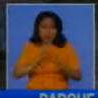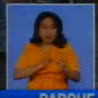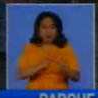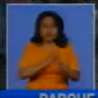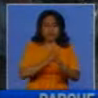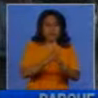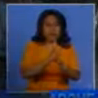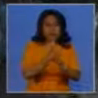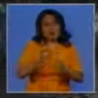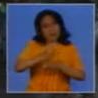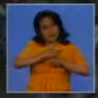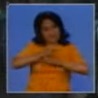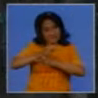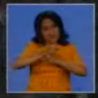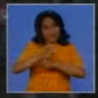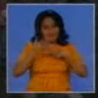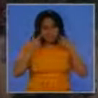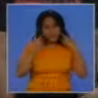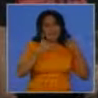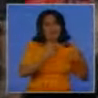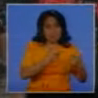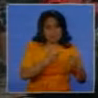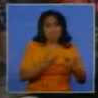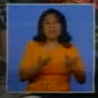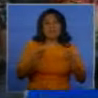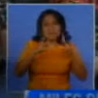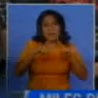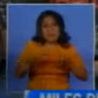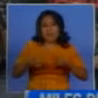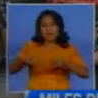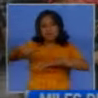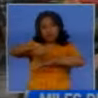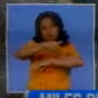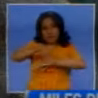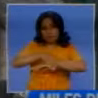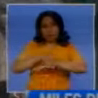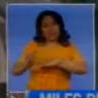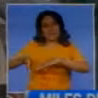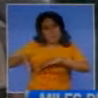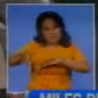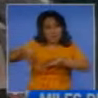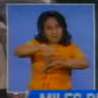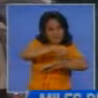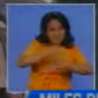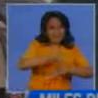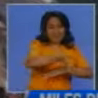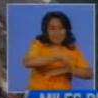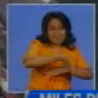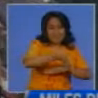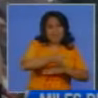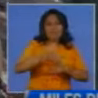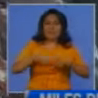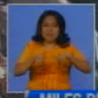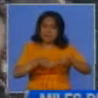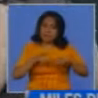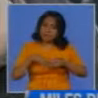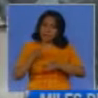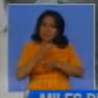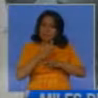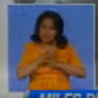Bicentenario como también hacia los otros dos accesos por las otras avenidas y calles de la